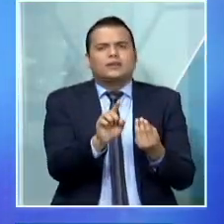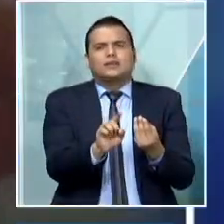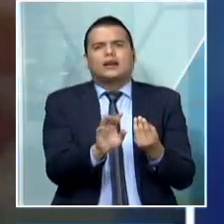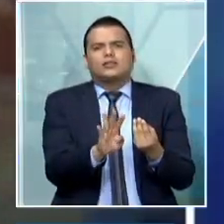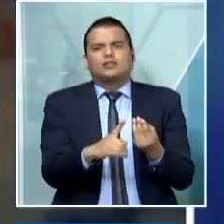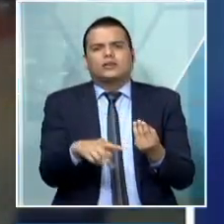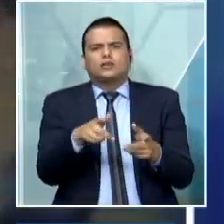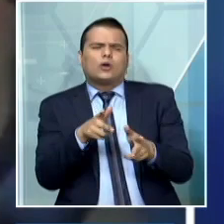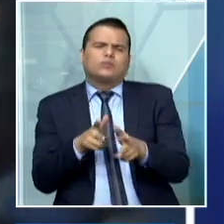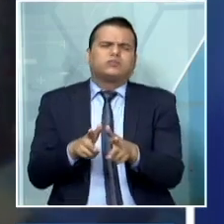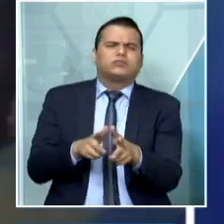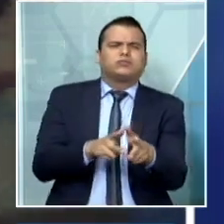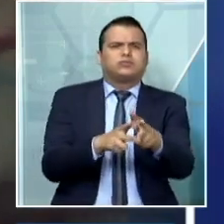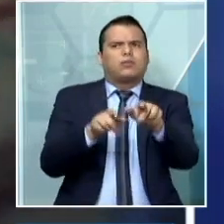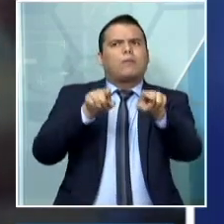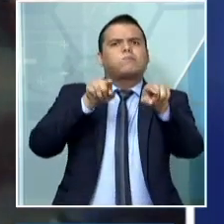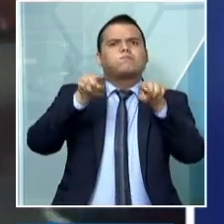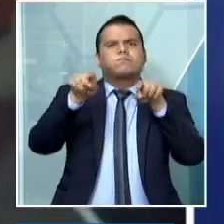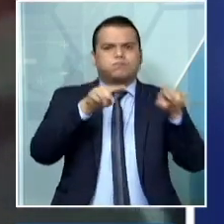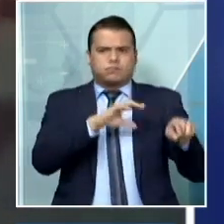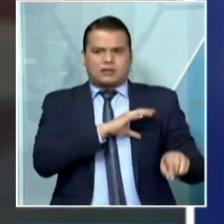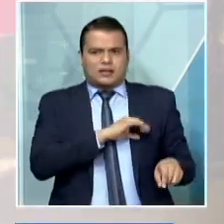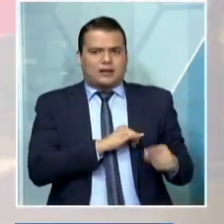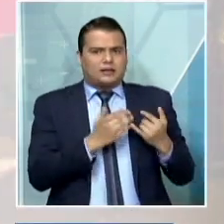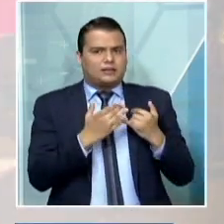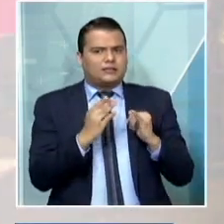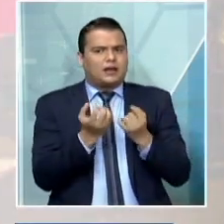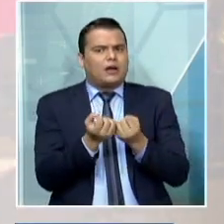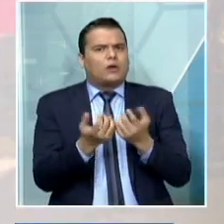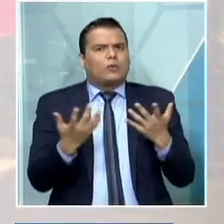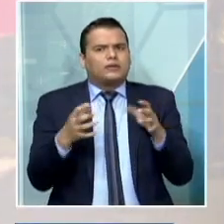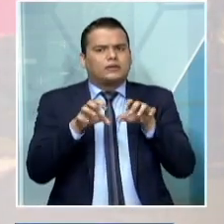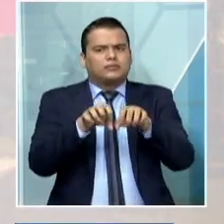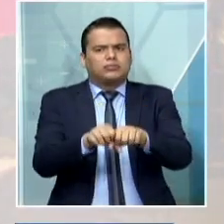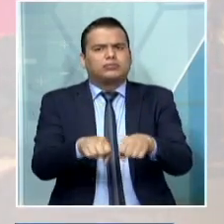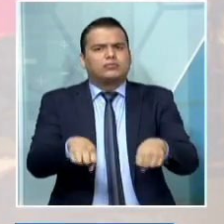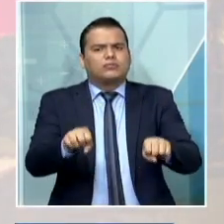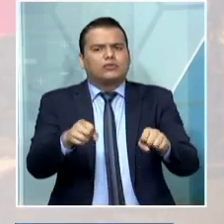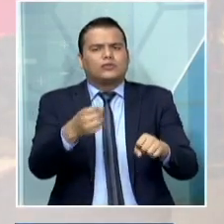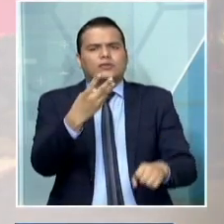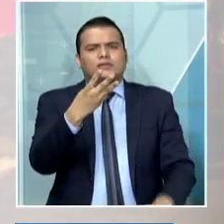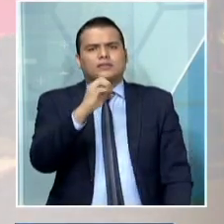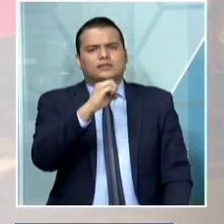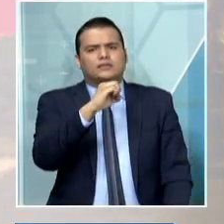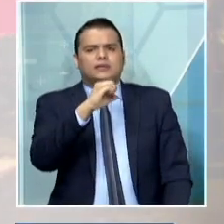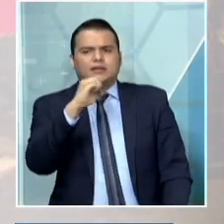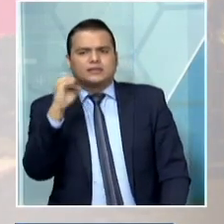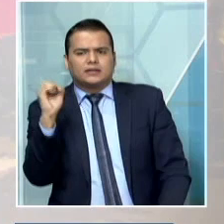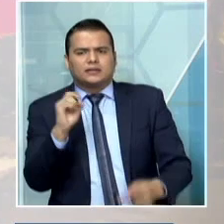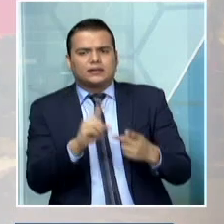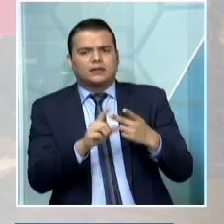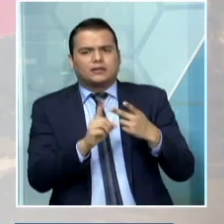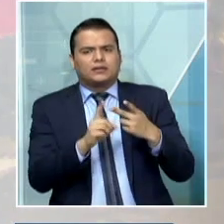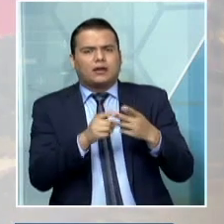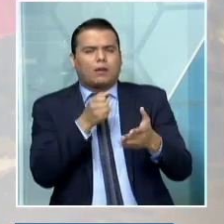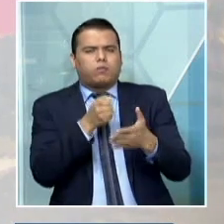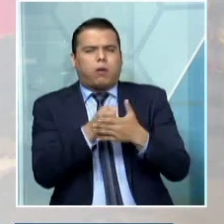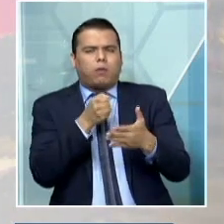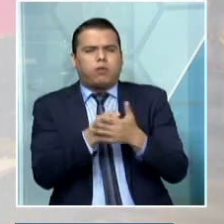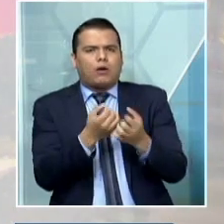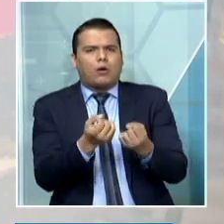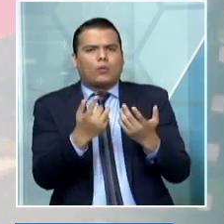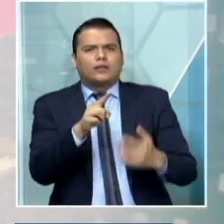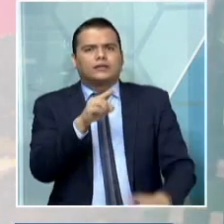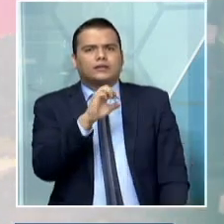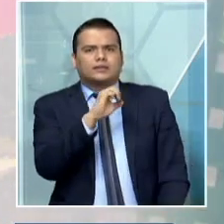se tomaron varios puntos clave de la ciudad. En total, se inmovilizaron 300 motos, se contabilizaron 100 choques con